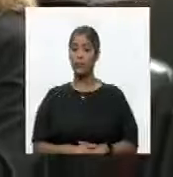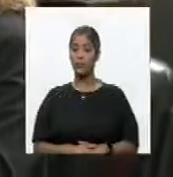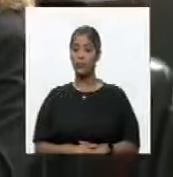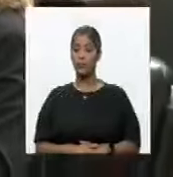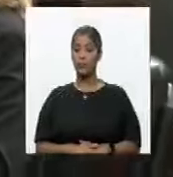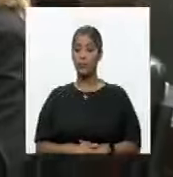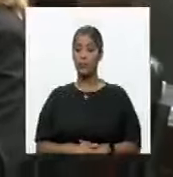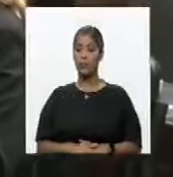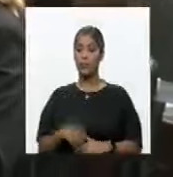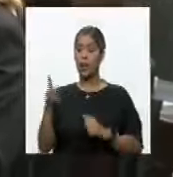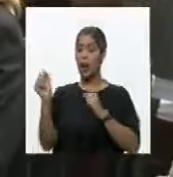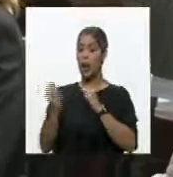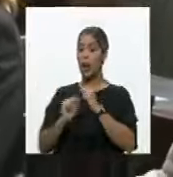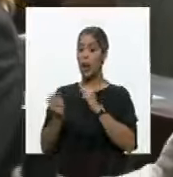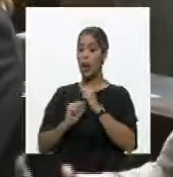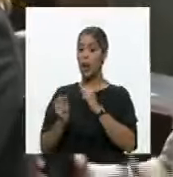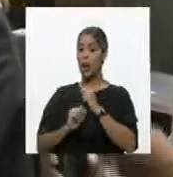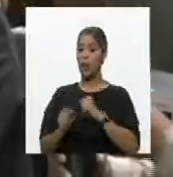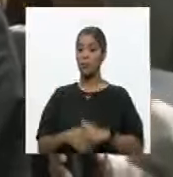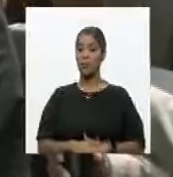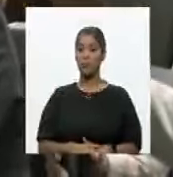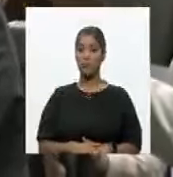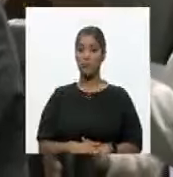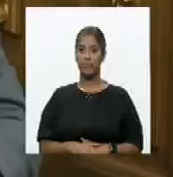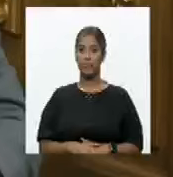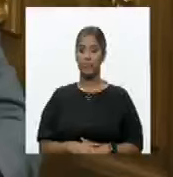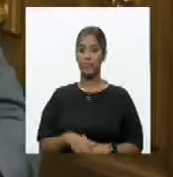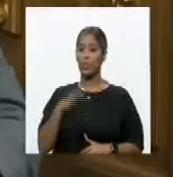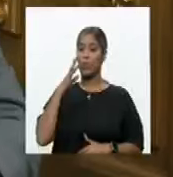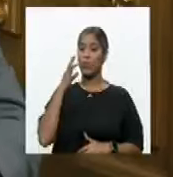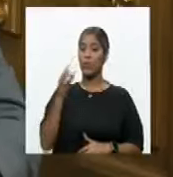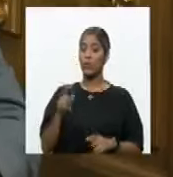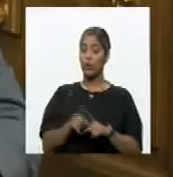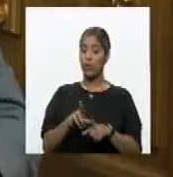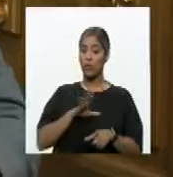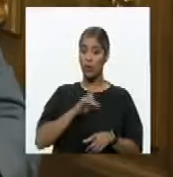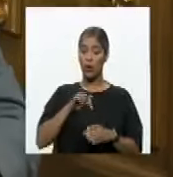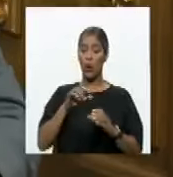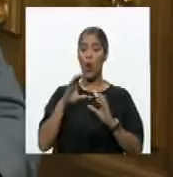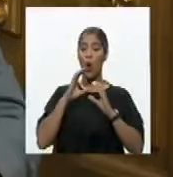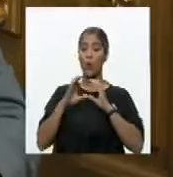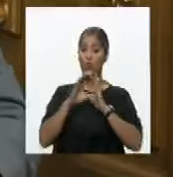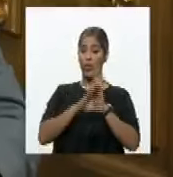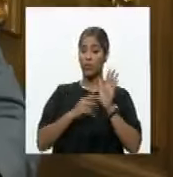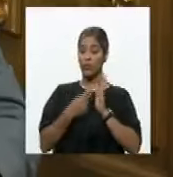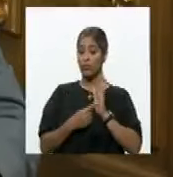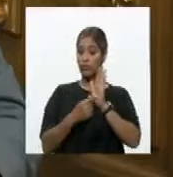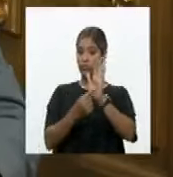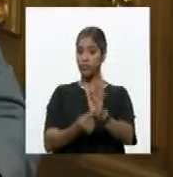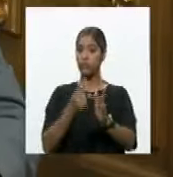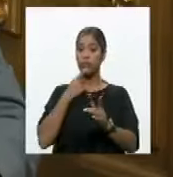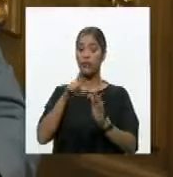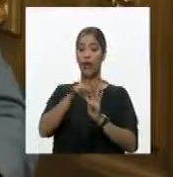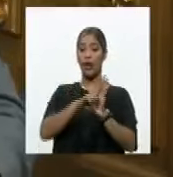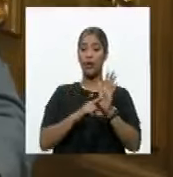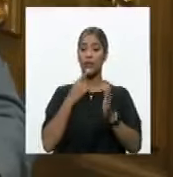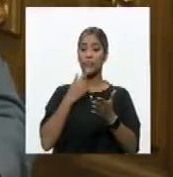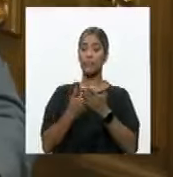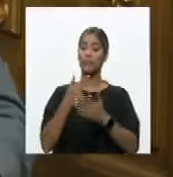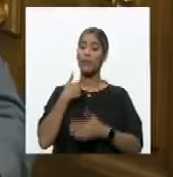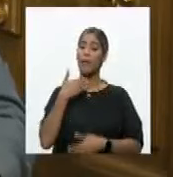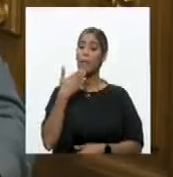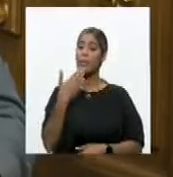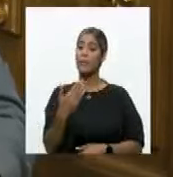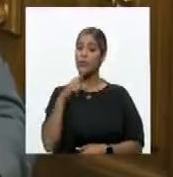Ni me pararon bola. Dale. Único. Comunicaciones suscritas por los diputados principales indicados en lista anexa solicitando permiso